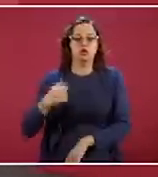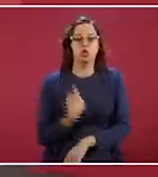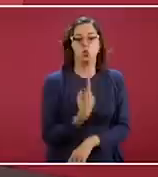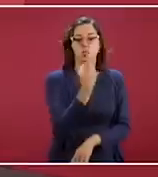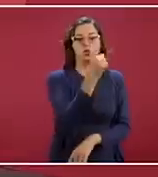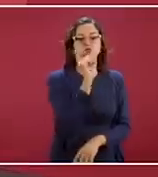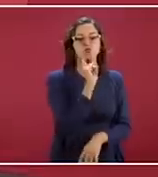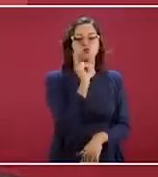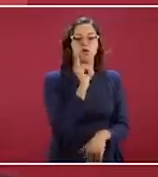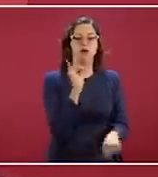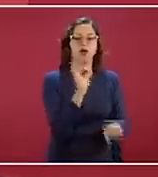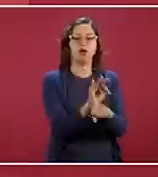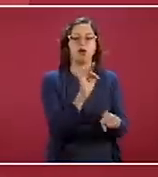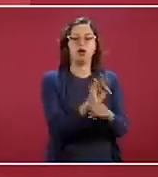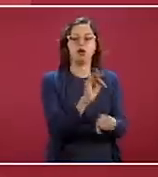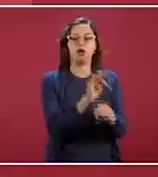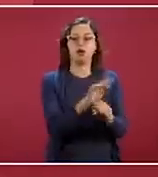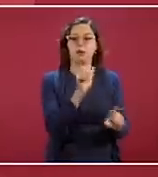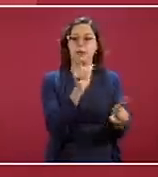las